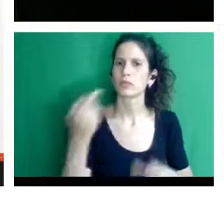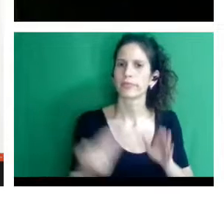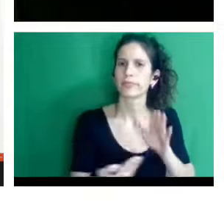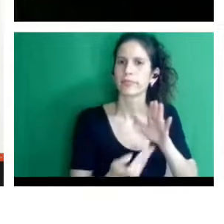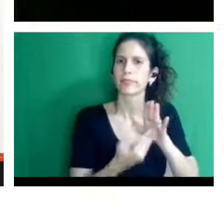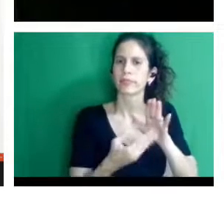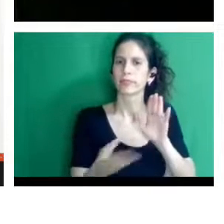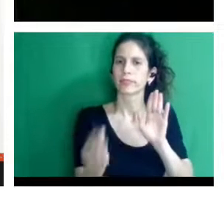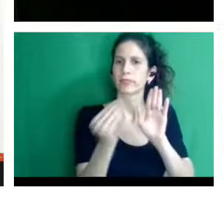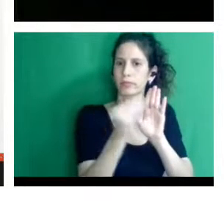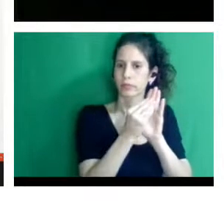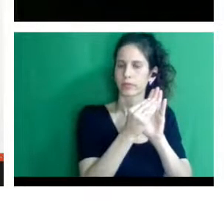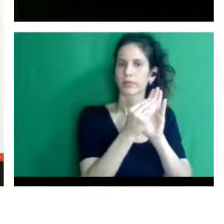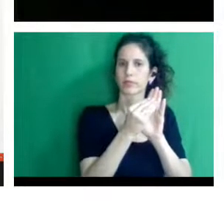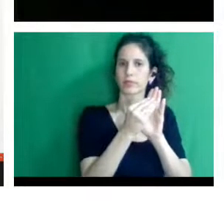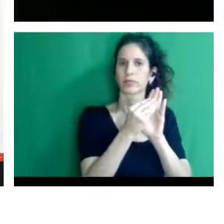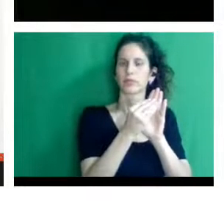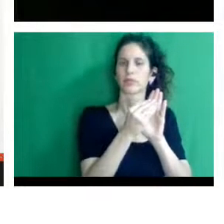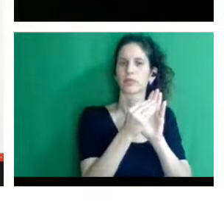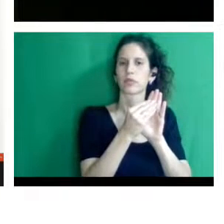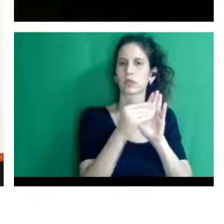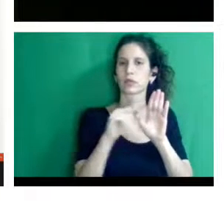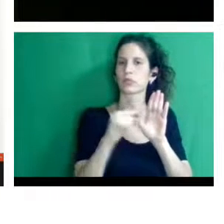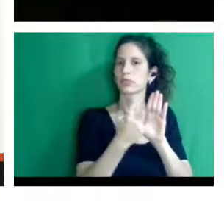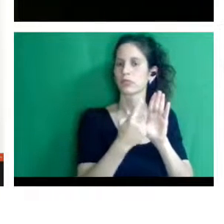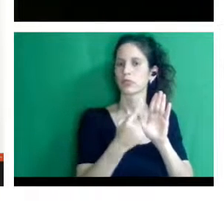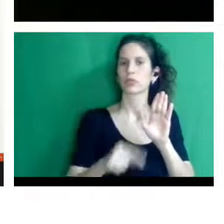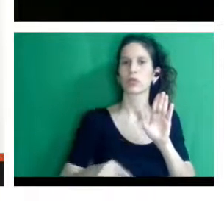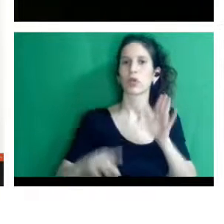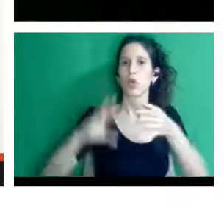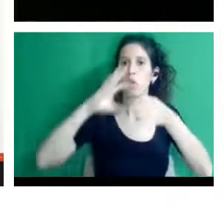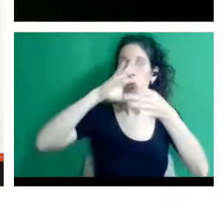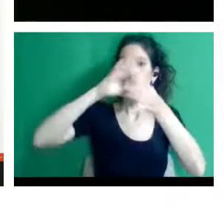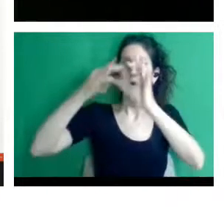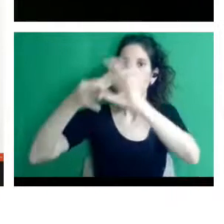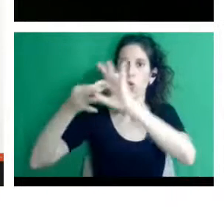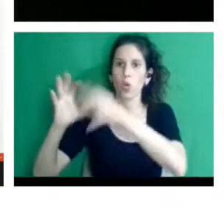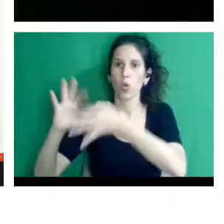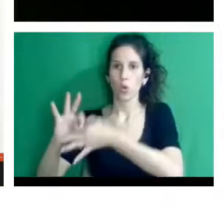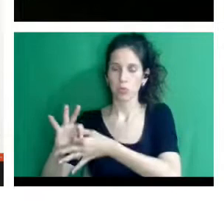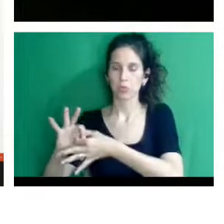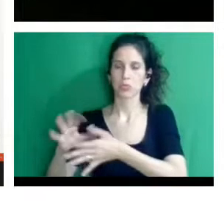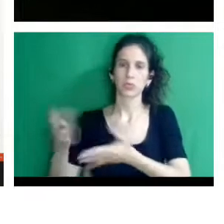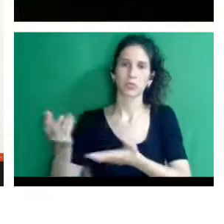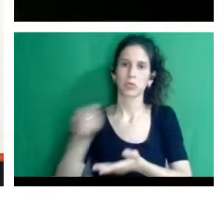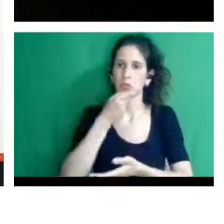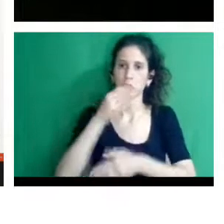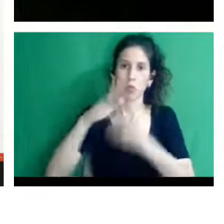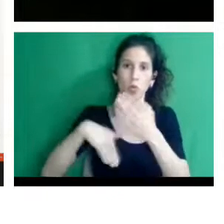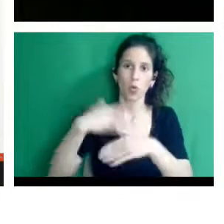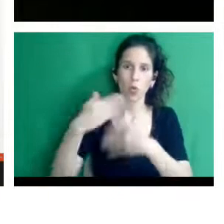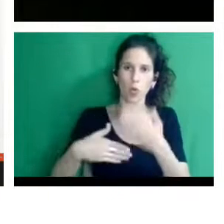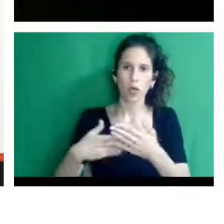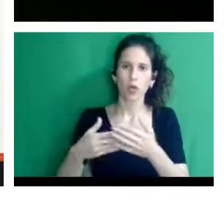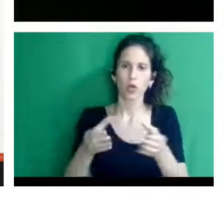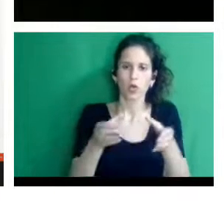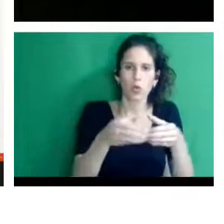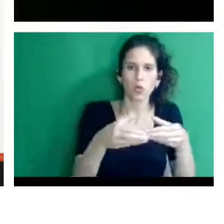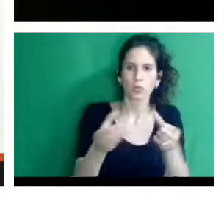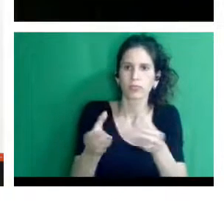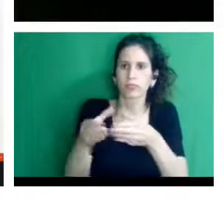Paralímpicos involucran diferentes grupos de participantes, cada uno con diferentes funciones, actividades y